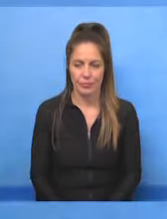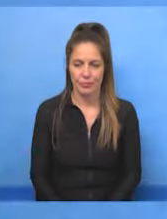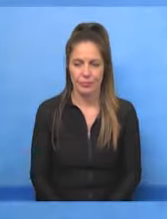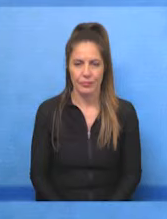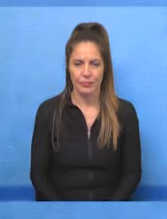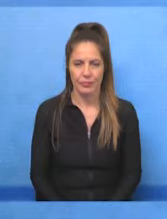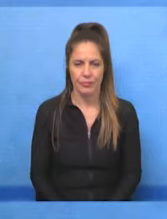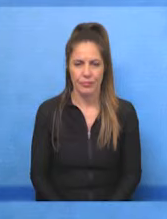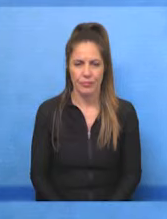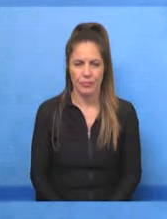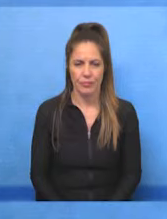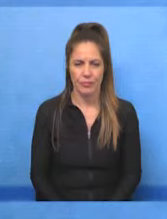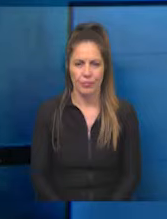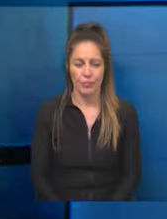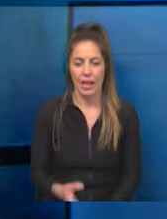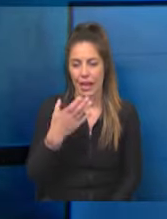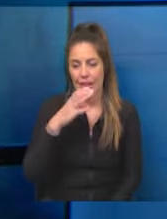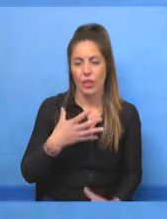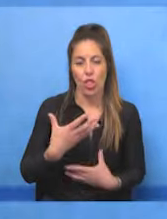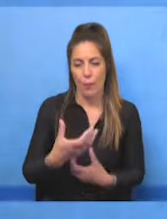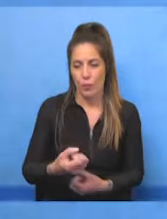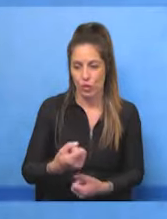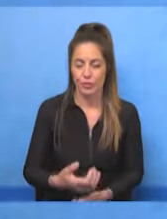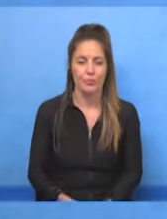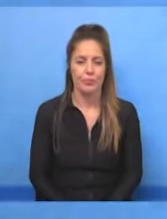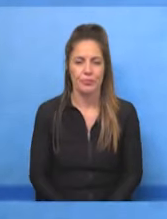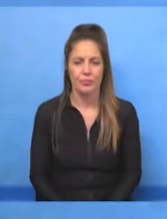el público la gente la